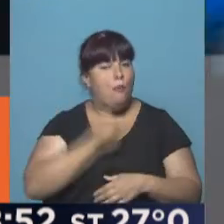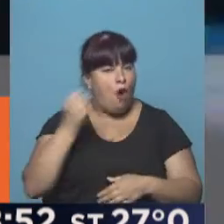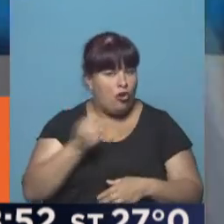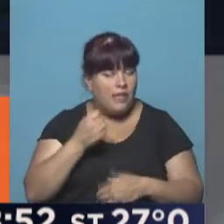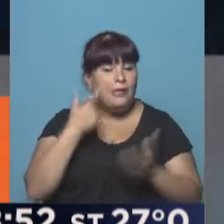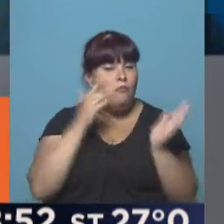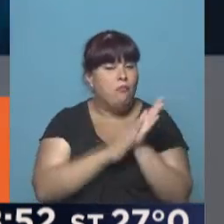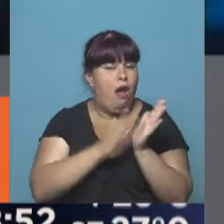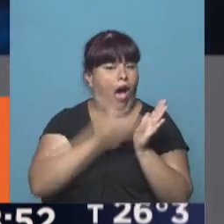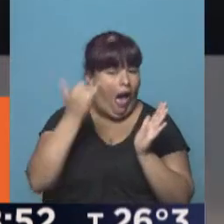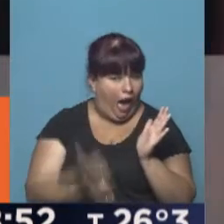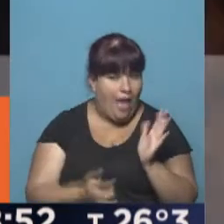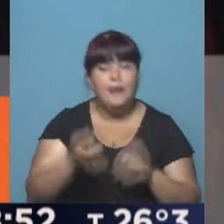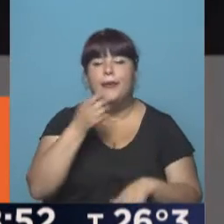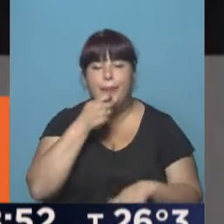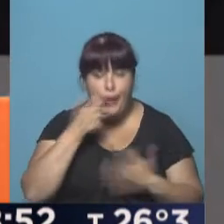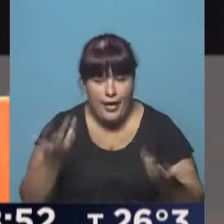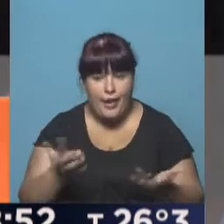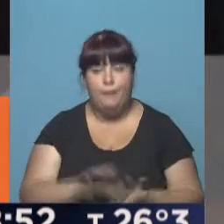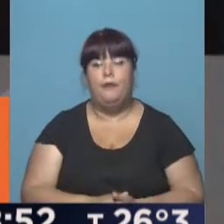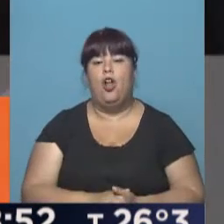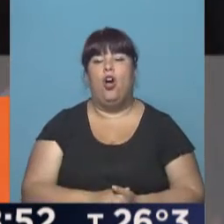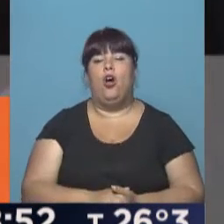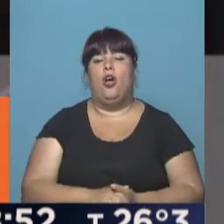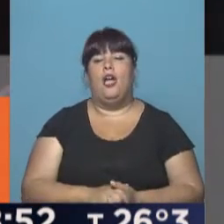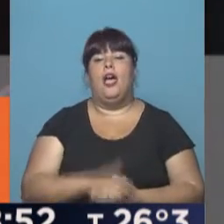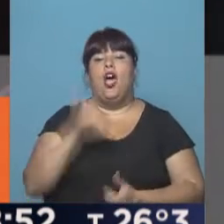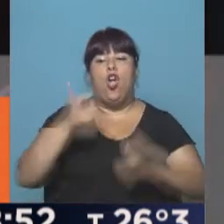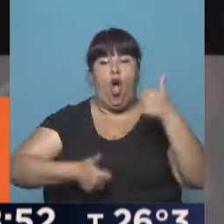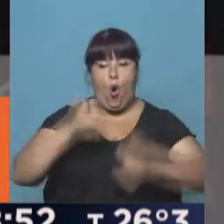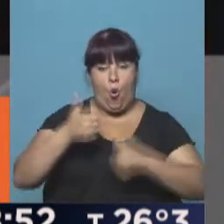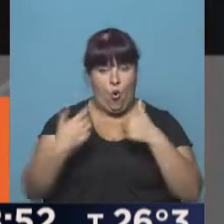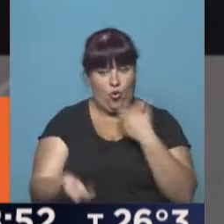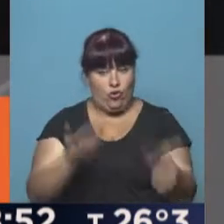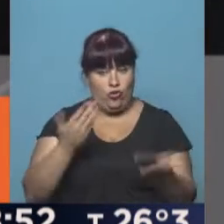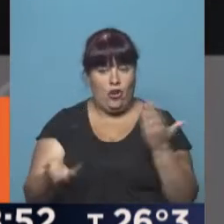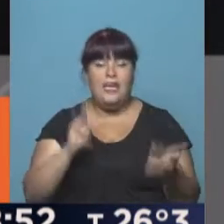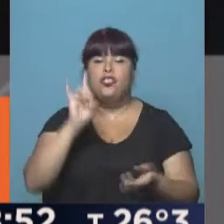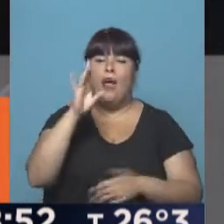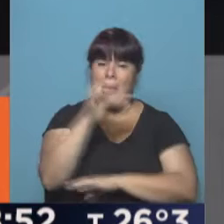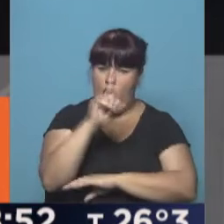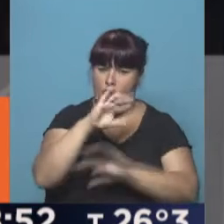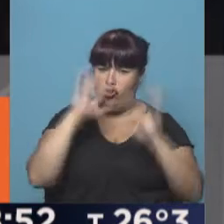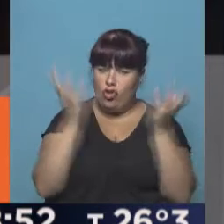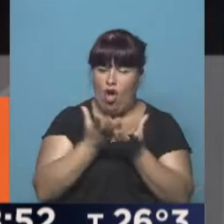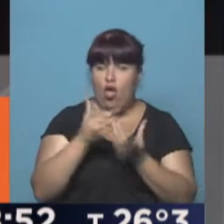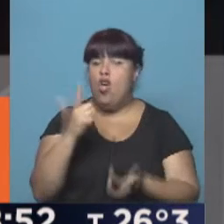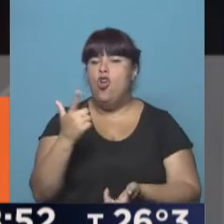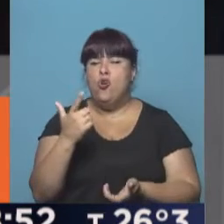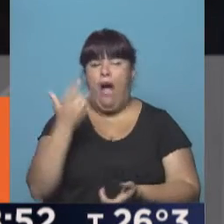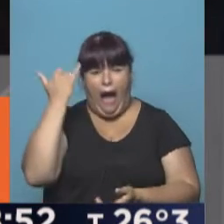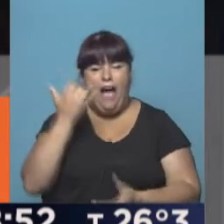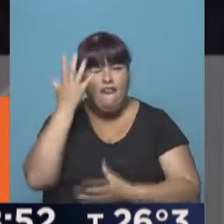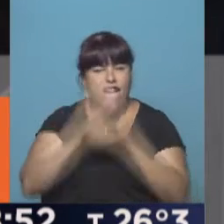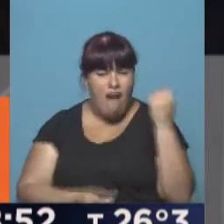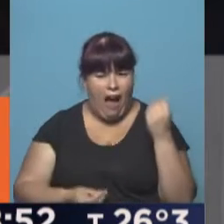porque muestran que, por ejemplo, las licitaciones, no solamente en Santa Cruz, en general, adolecían de fallas muy graves